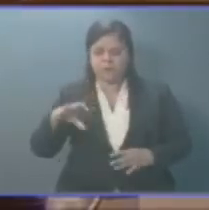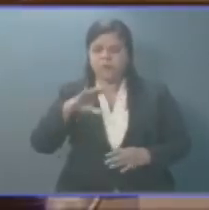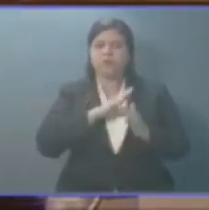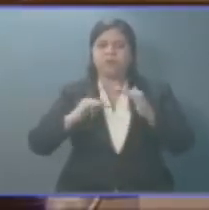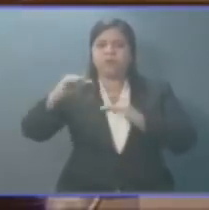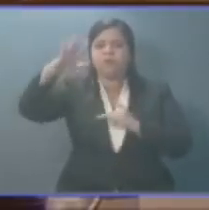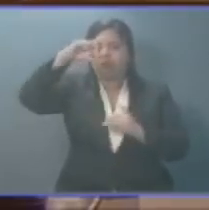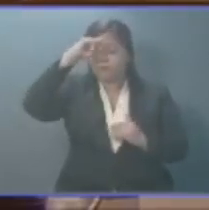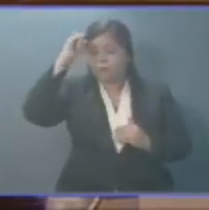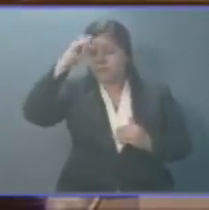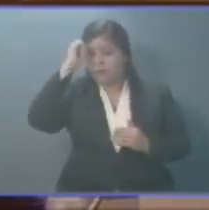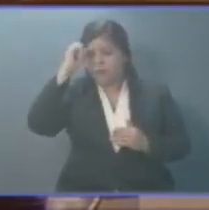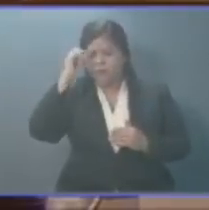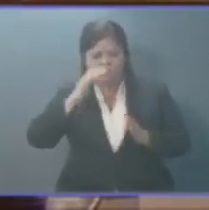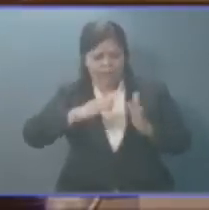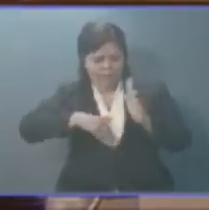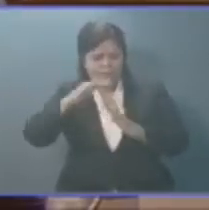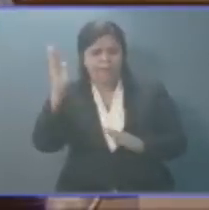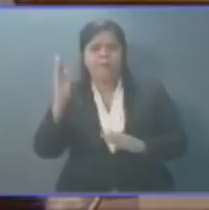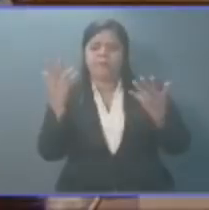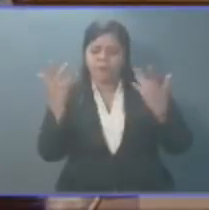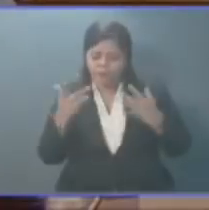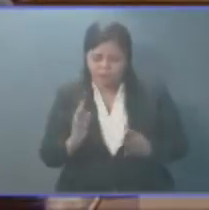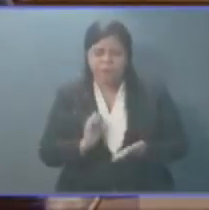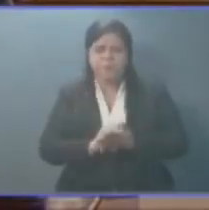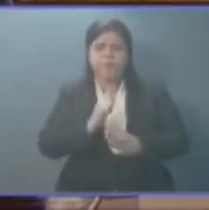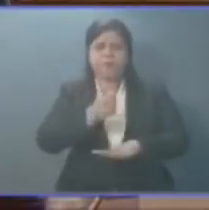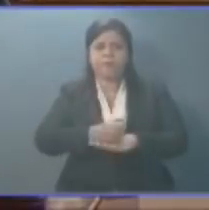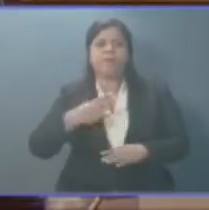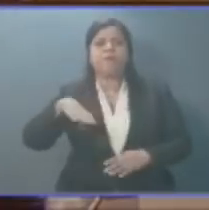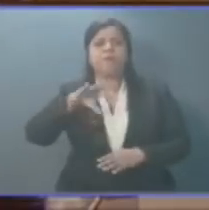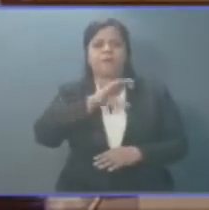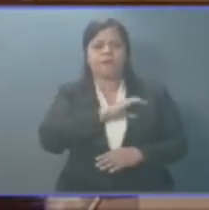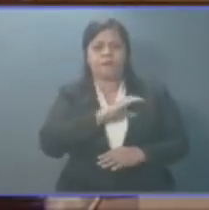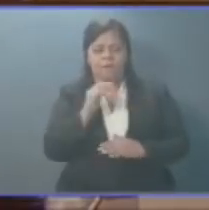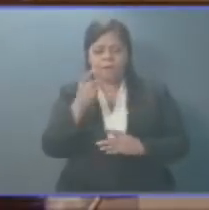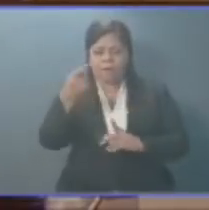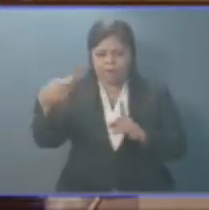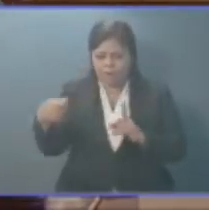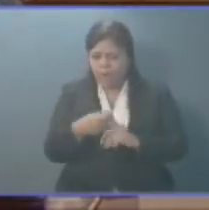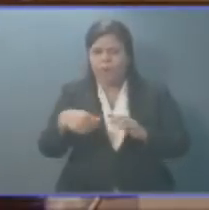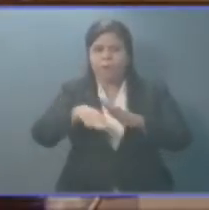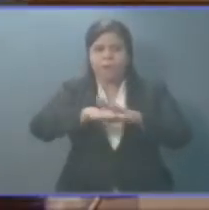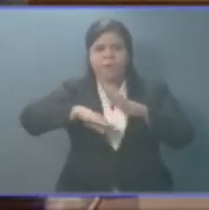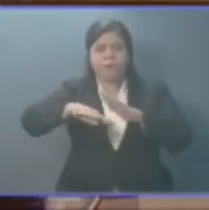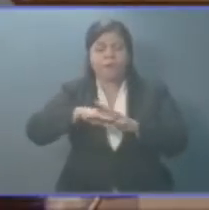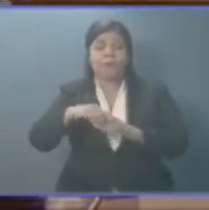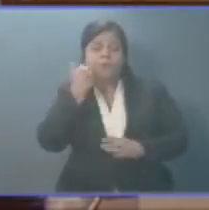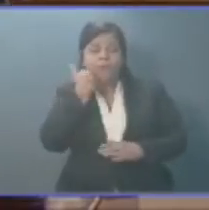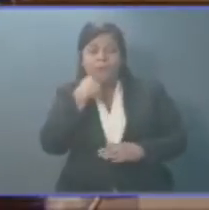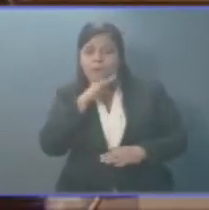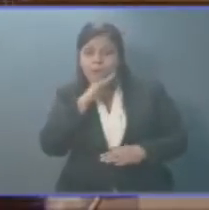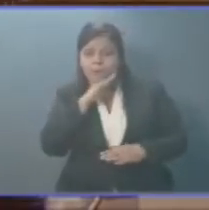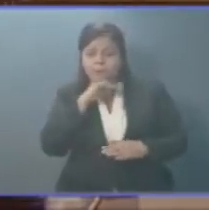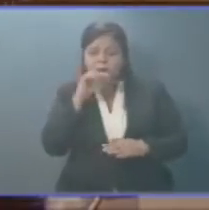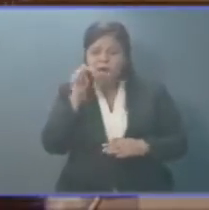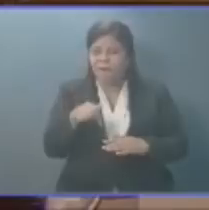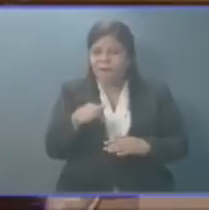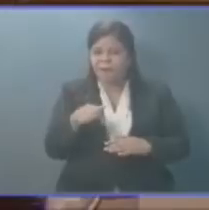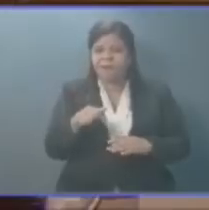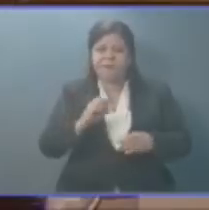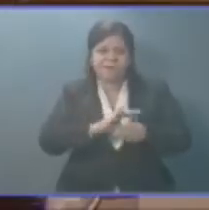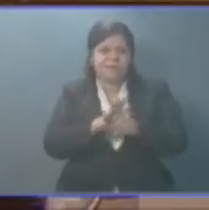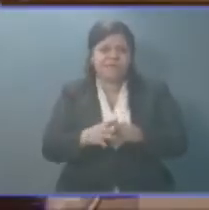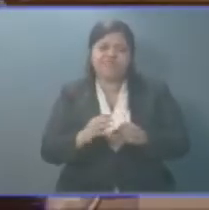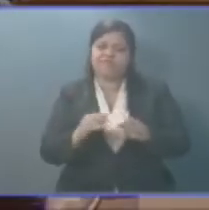Superior del Trabajo, y aún más, ya está instalado el Consejo del Salario Mínimo, que por el efecto de la pandemia se ha neutralizado todo este tipo de